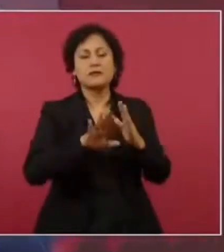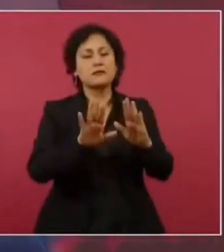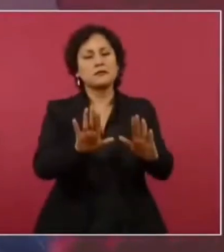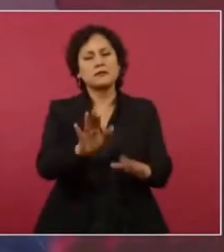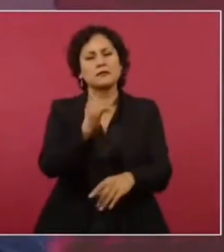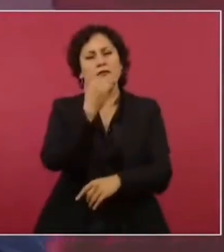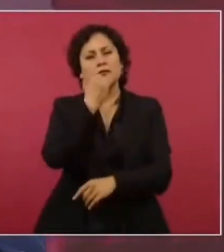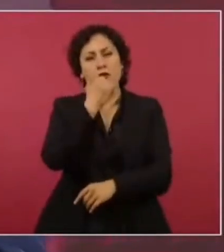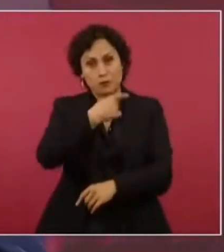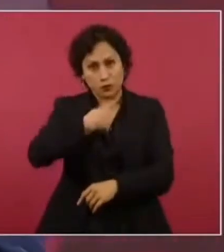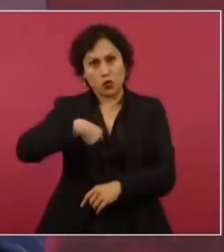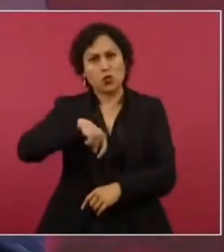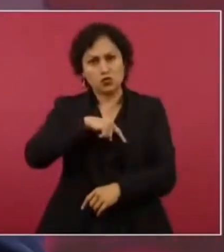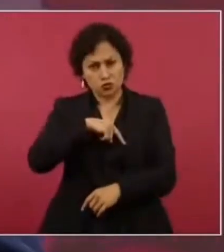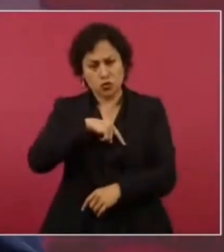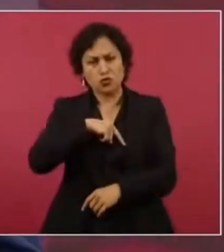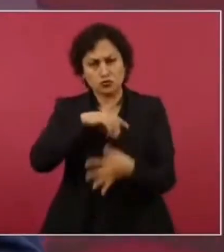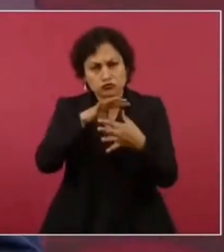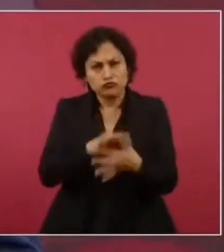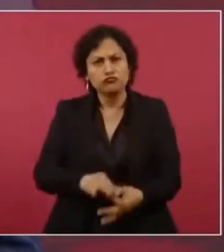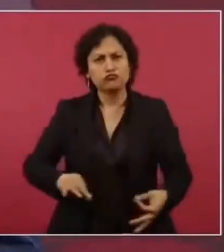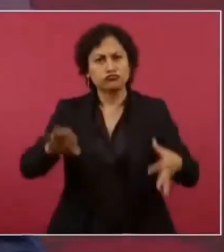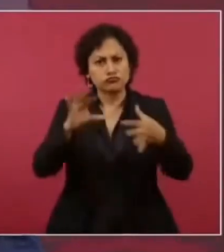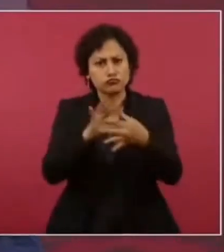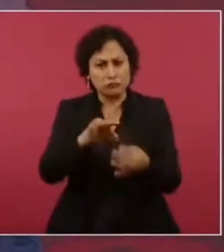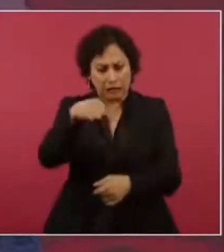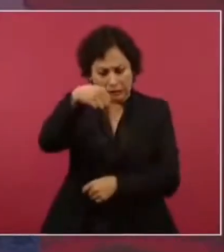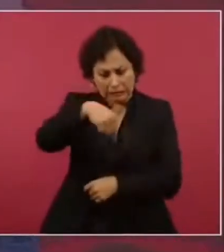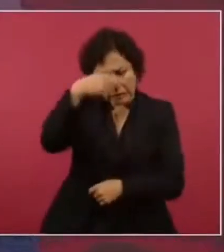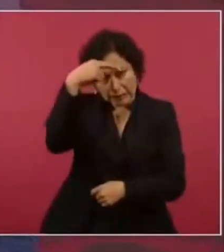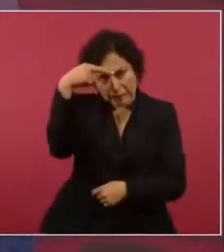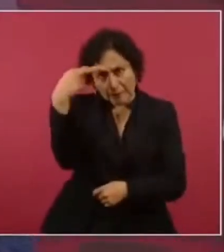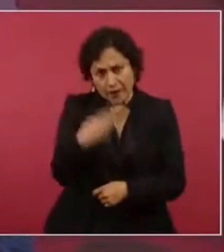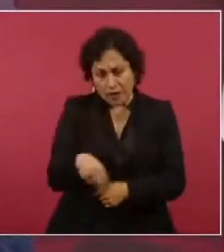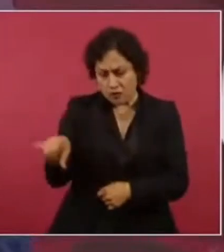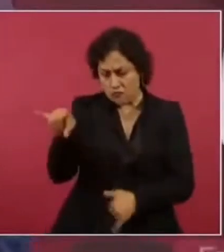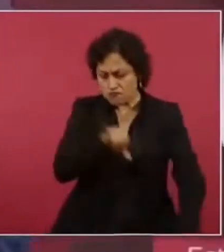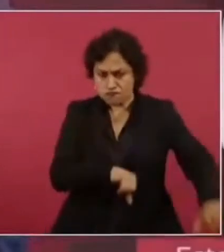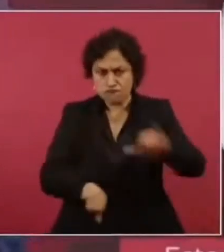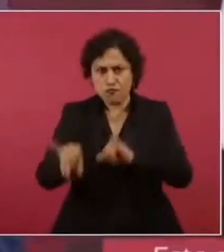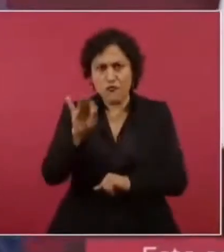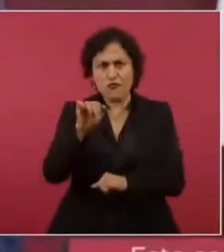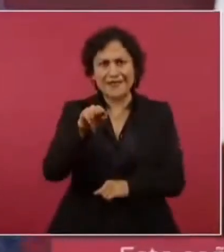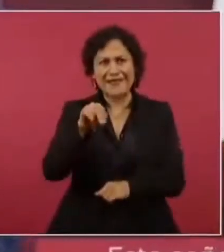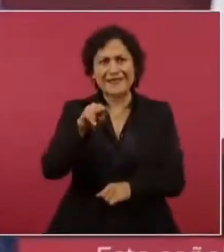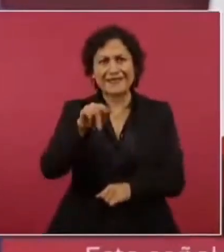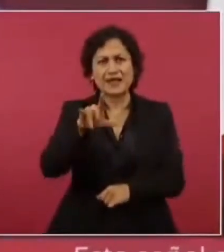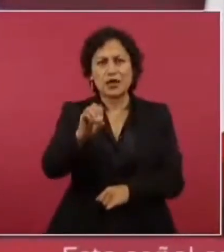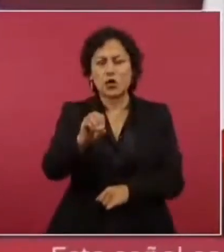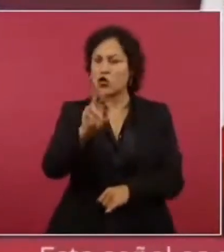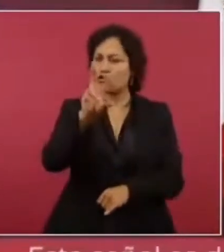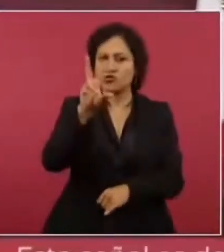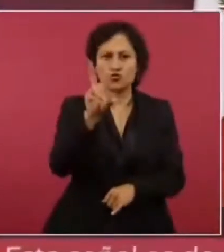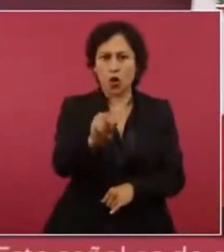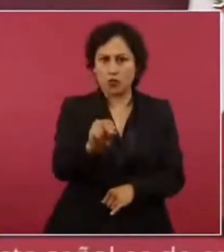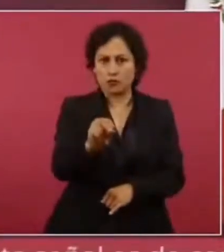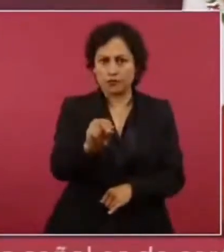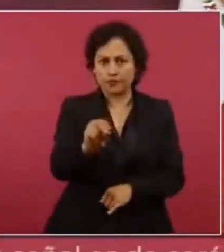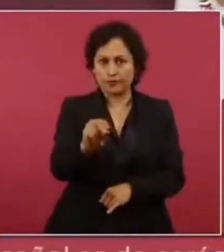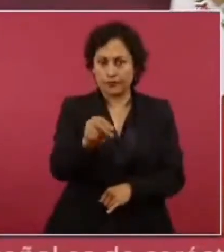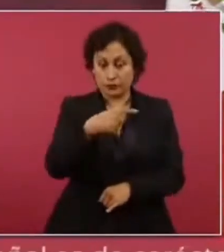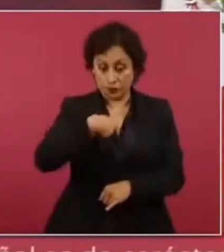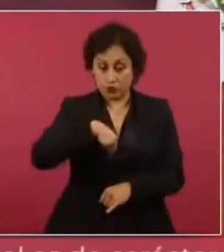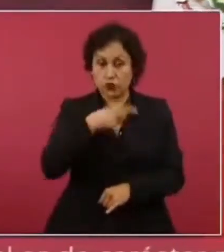se produce la materia prima del fentanilo entonces decir sí